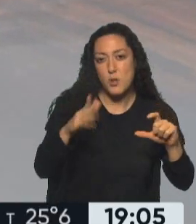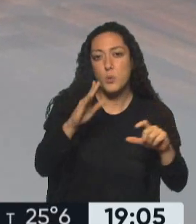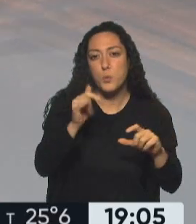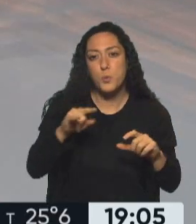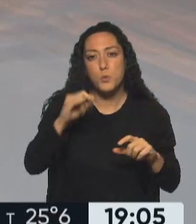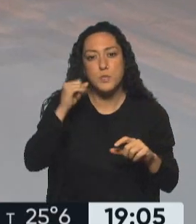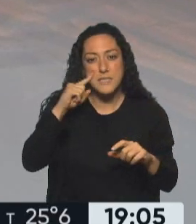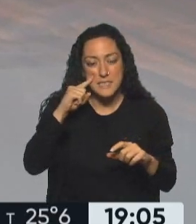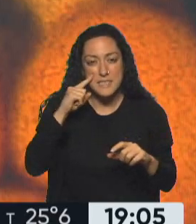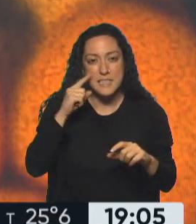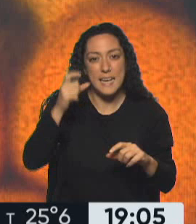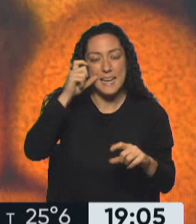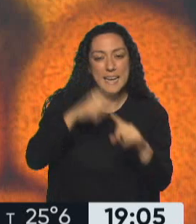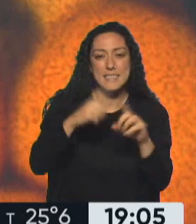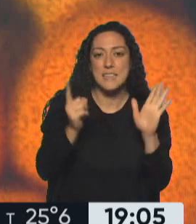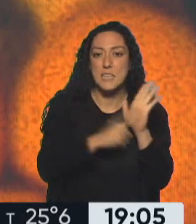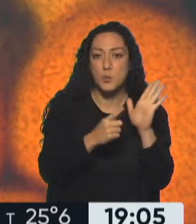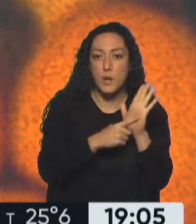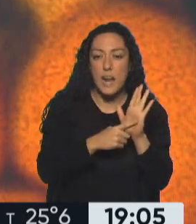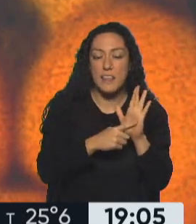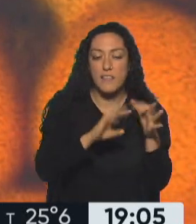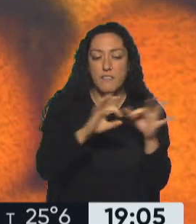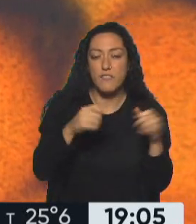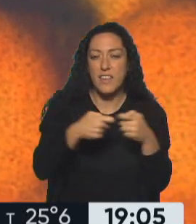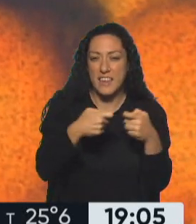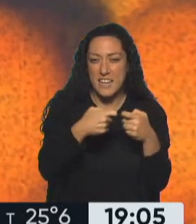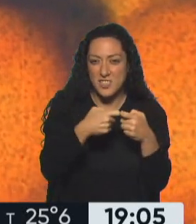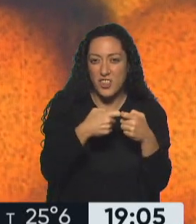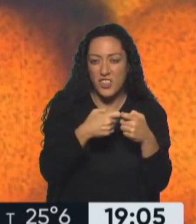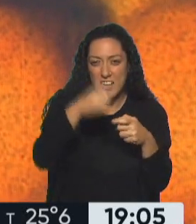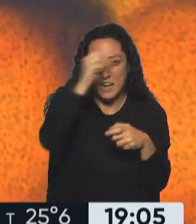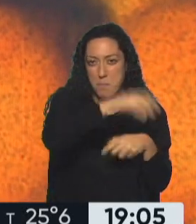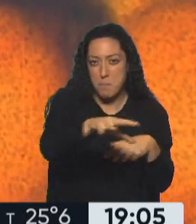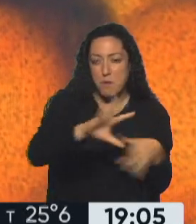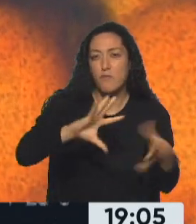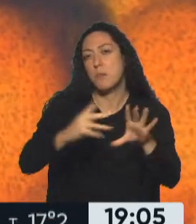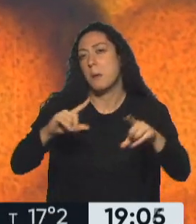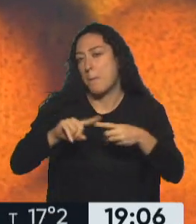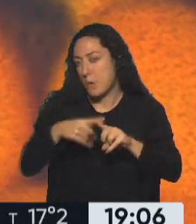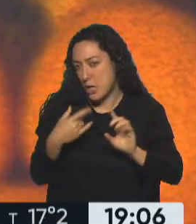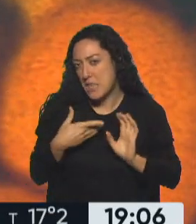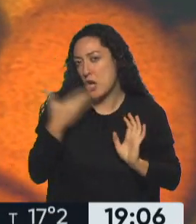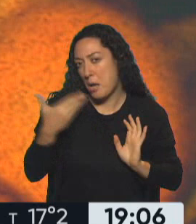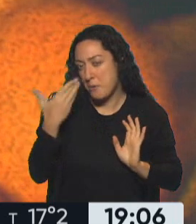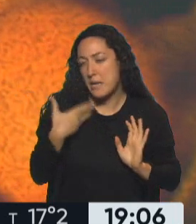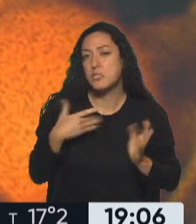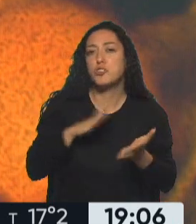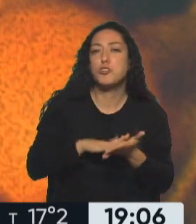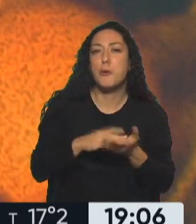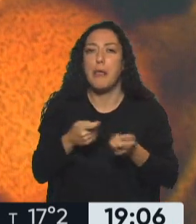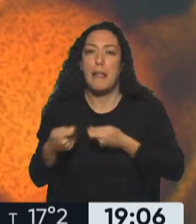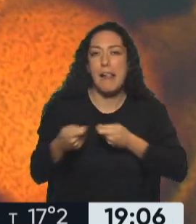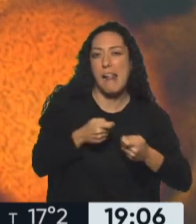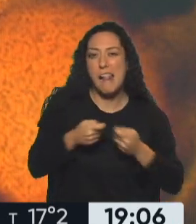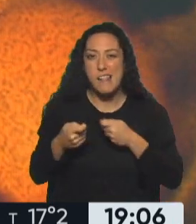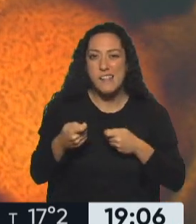ex titular de la Federación Agraria, dándonos un panorama un poco más político, ¿no?, respecto de este tira y afloje entre el